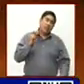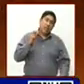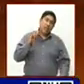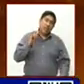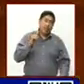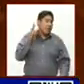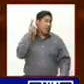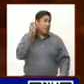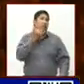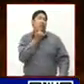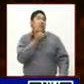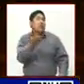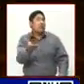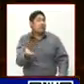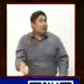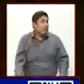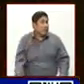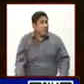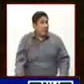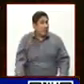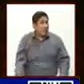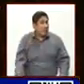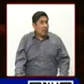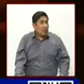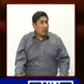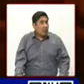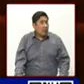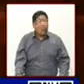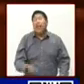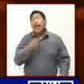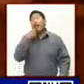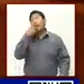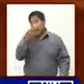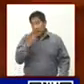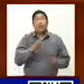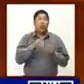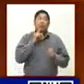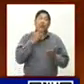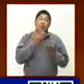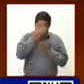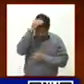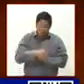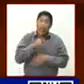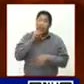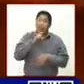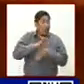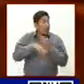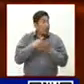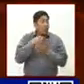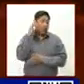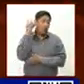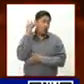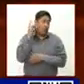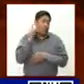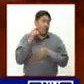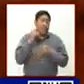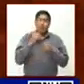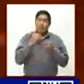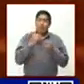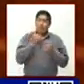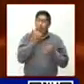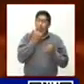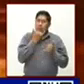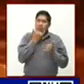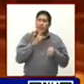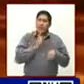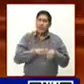tu señal y te escucho Héctor te decía John Cómo estás Buenas noches a ti a todo el país Hay un problema y es el que atraviesa